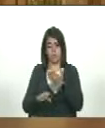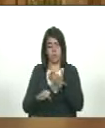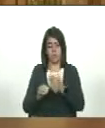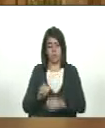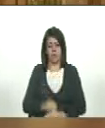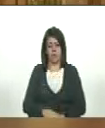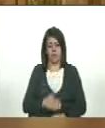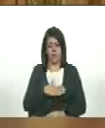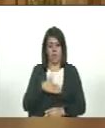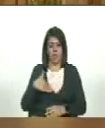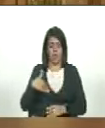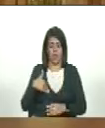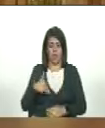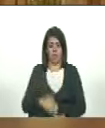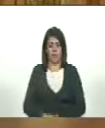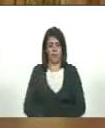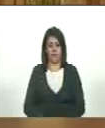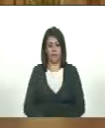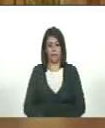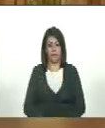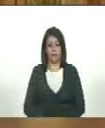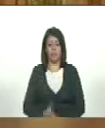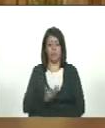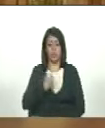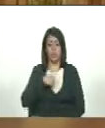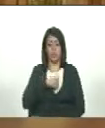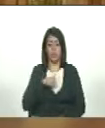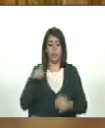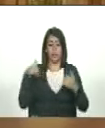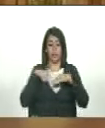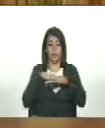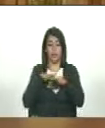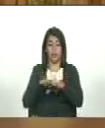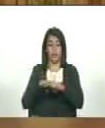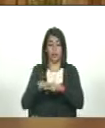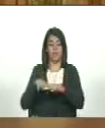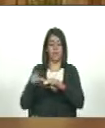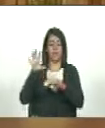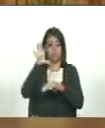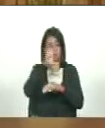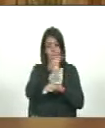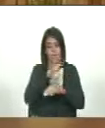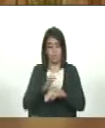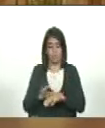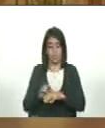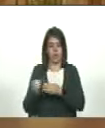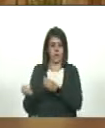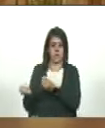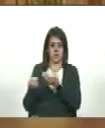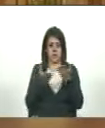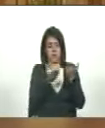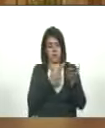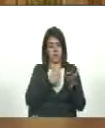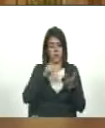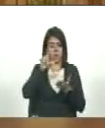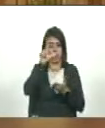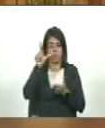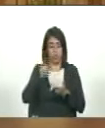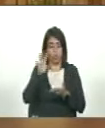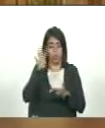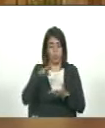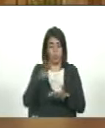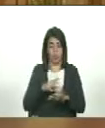que pretendió cercenar nuestra integridad territorial, que ha sido entreguista con nuestra Guayana